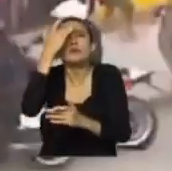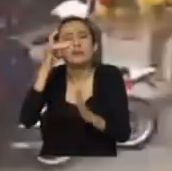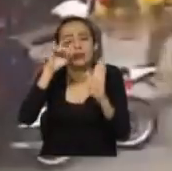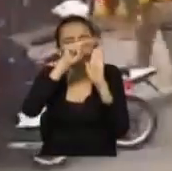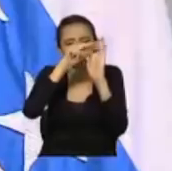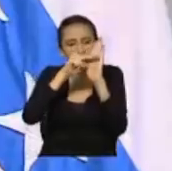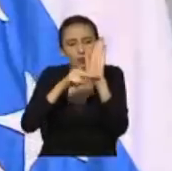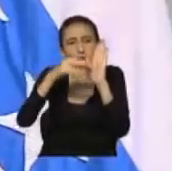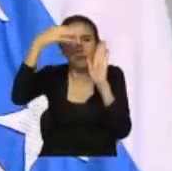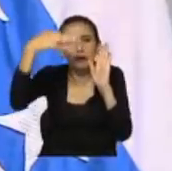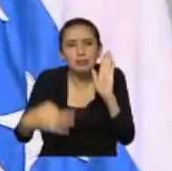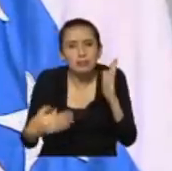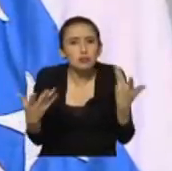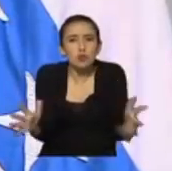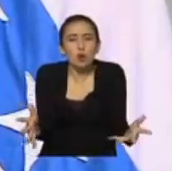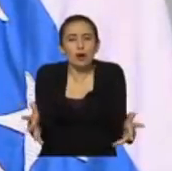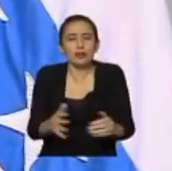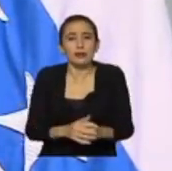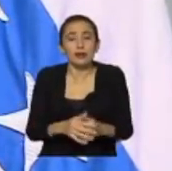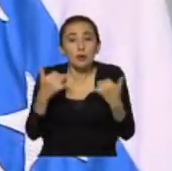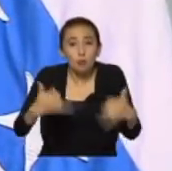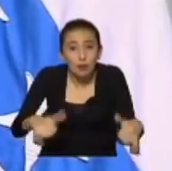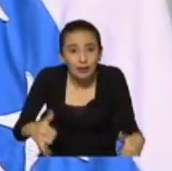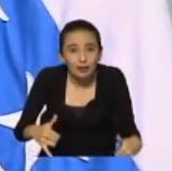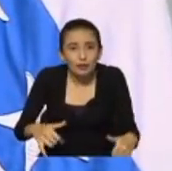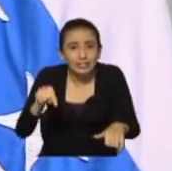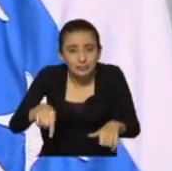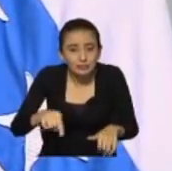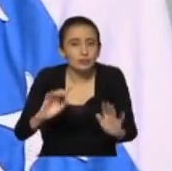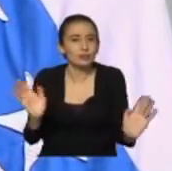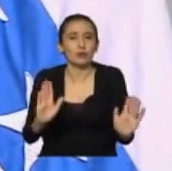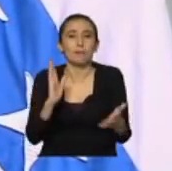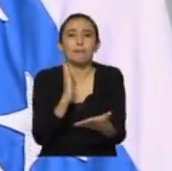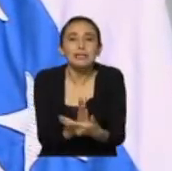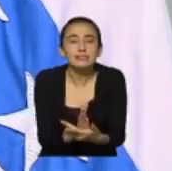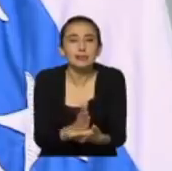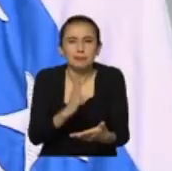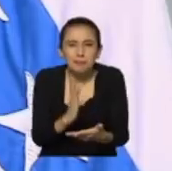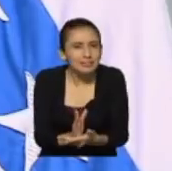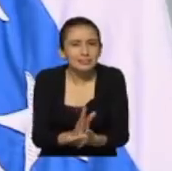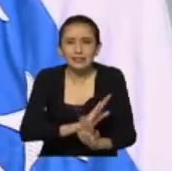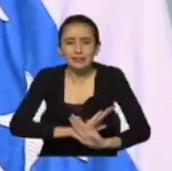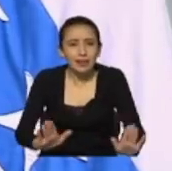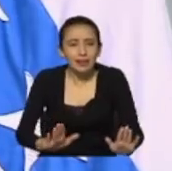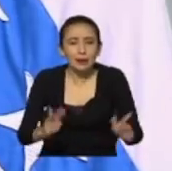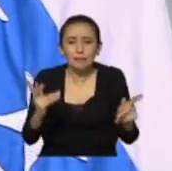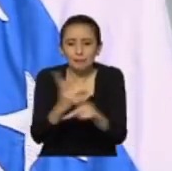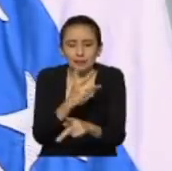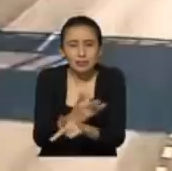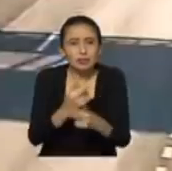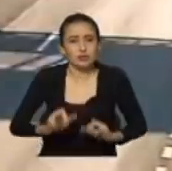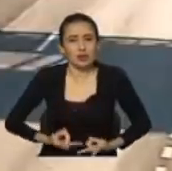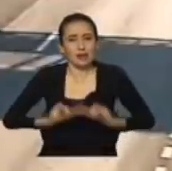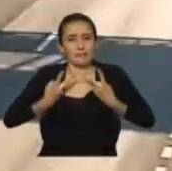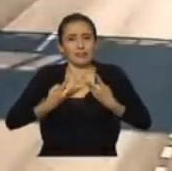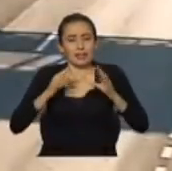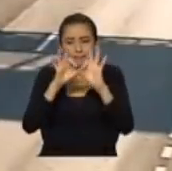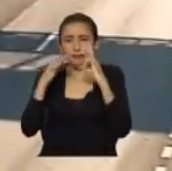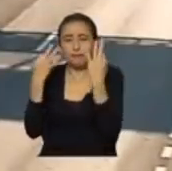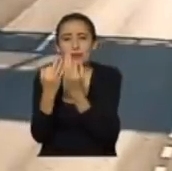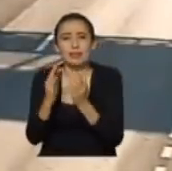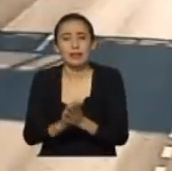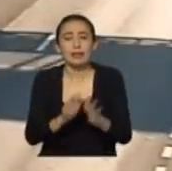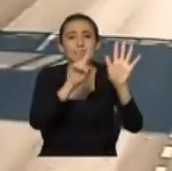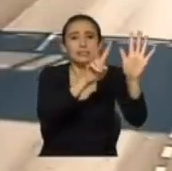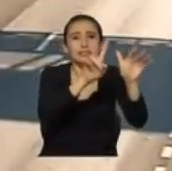que señores esto no es un juego basta ya no podemos seguir poniendo en riesgo la salud de nuestras familias casi el